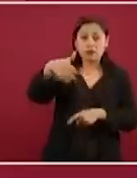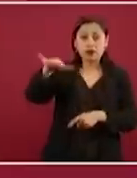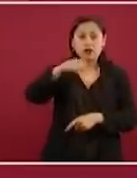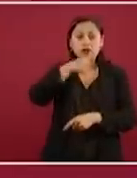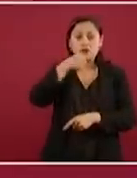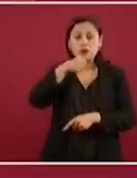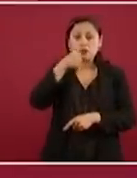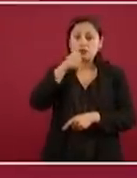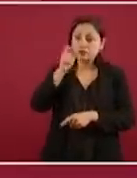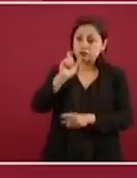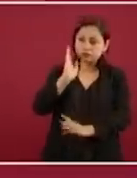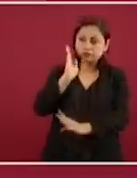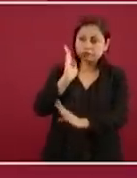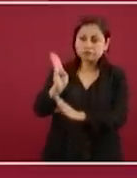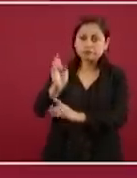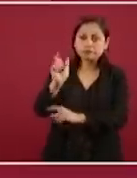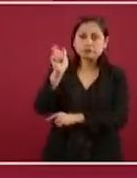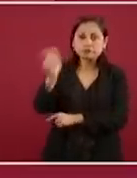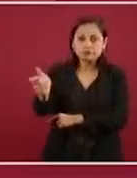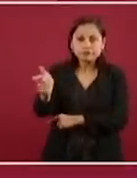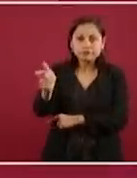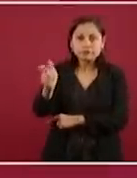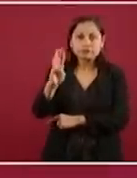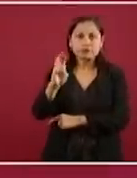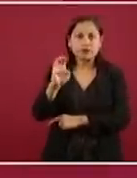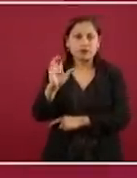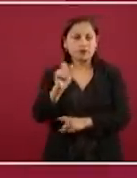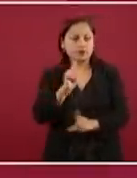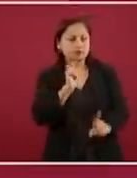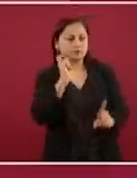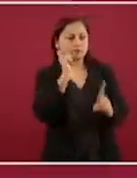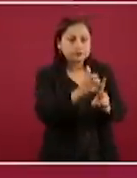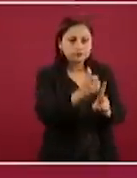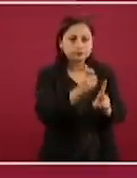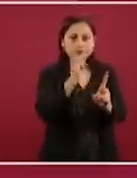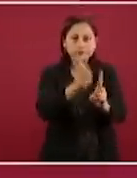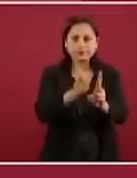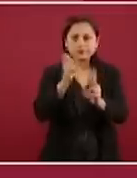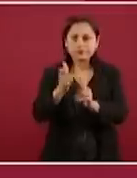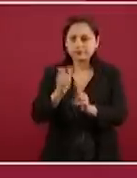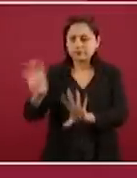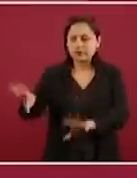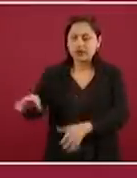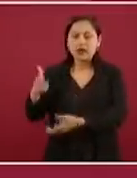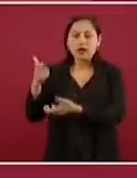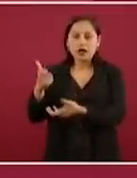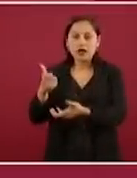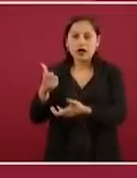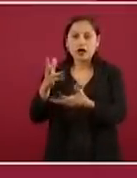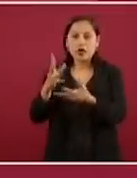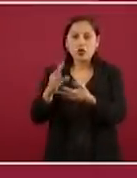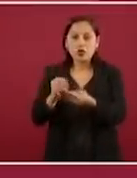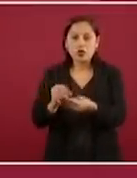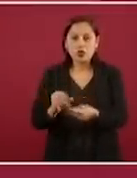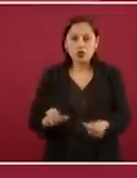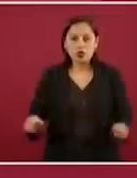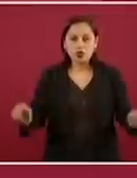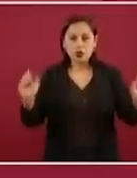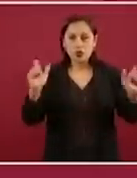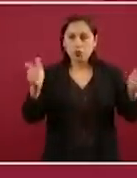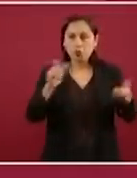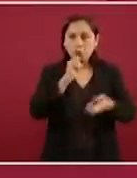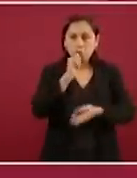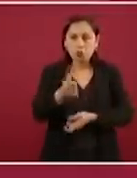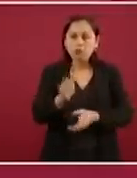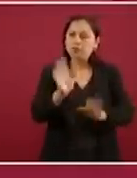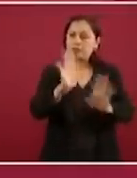que no se quede en el camino. Por eso, la